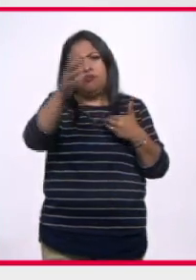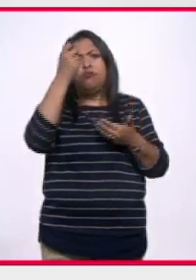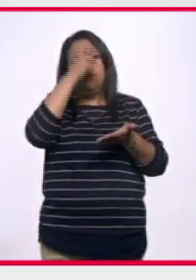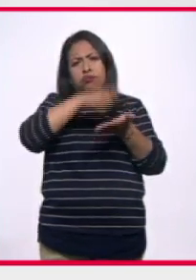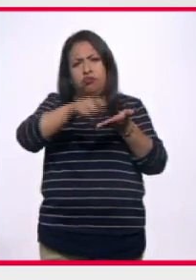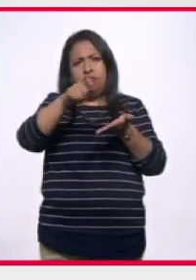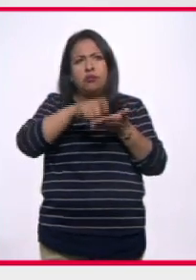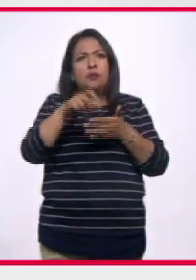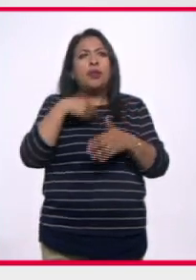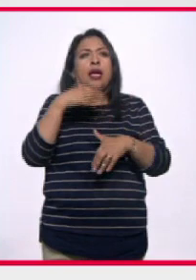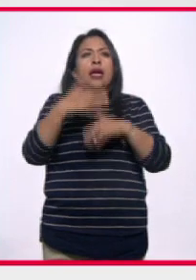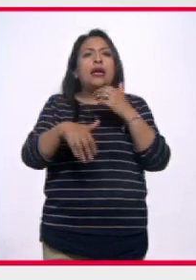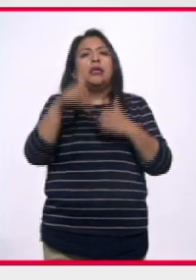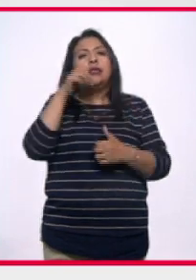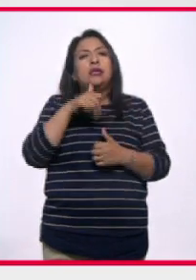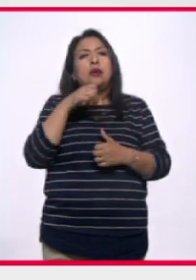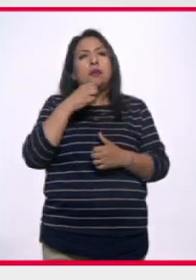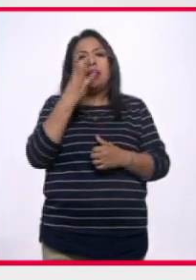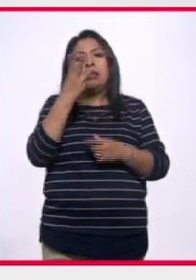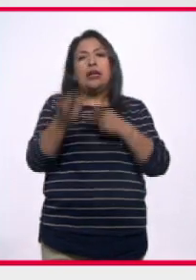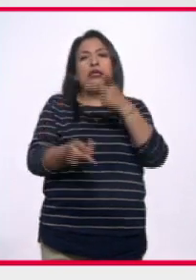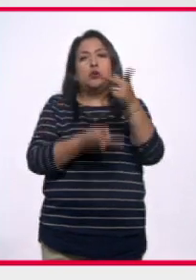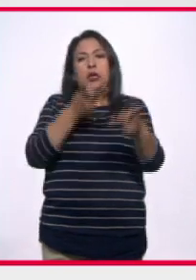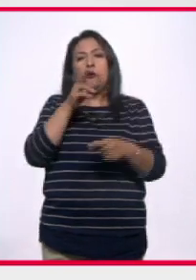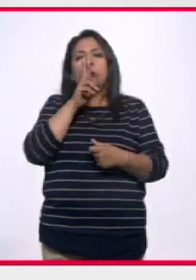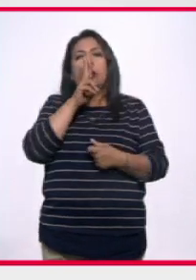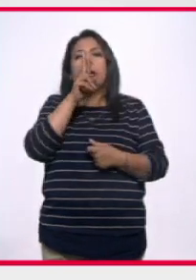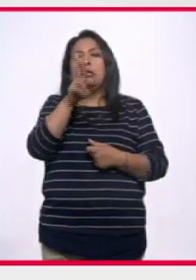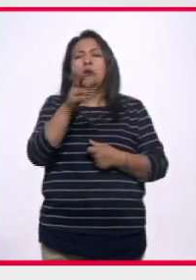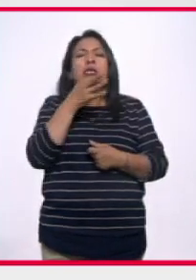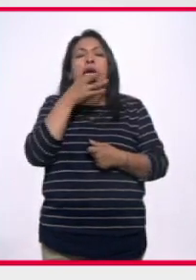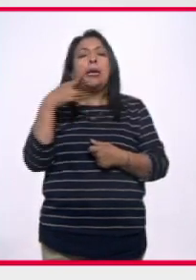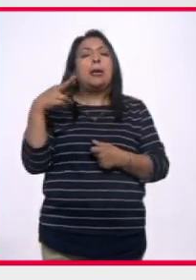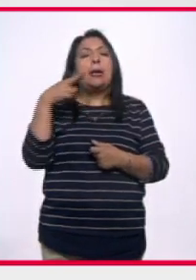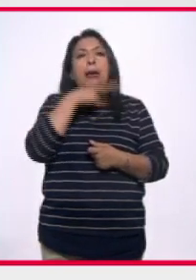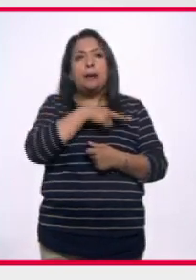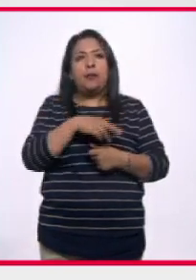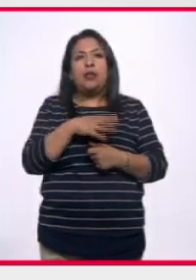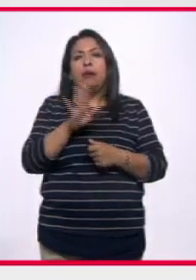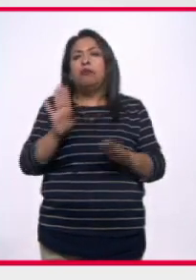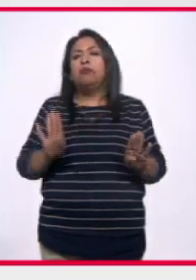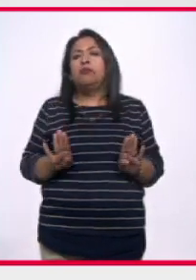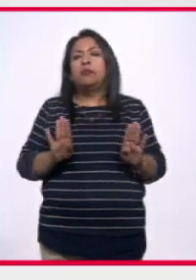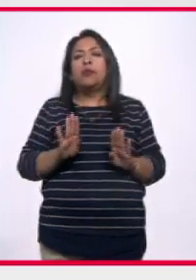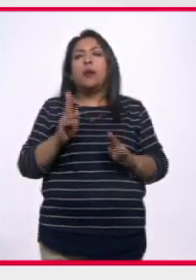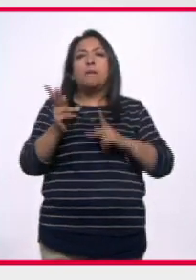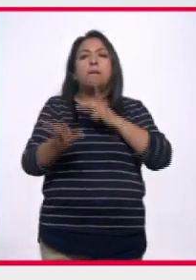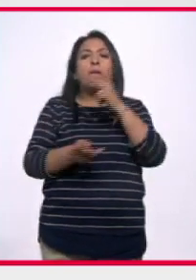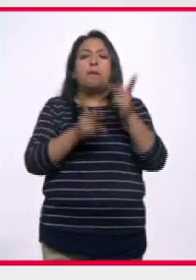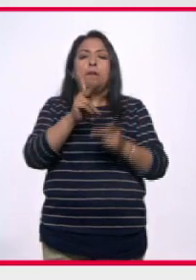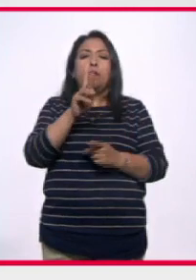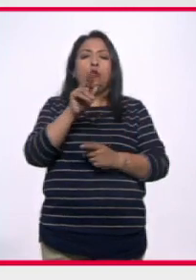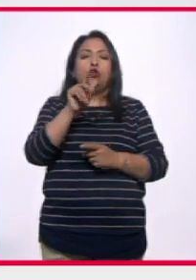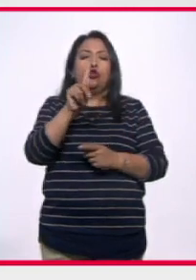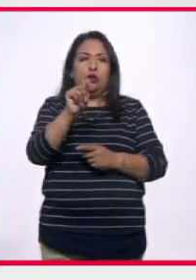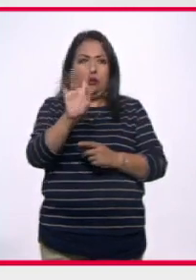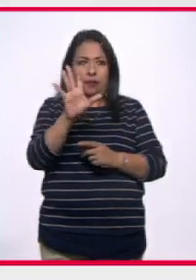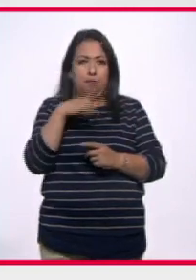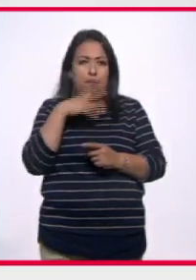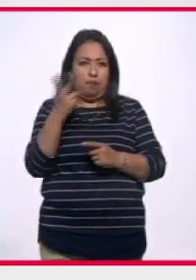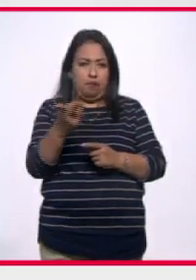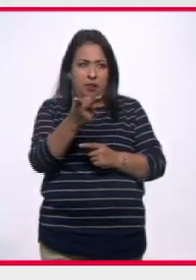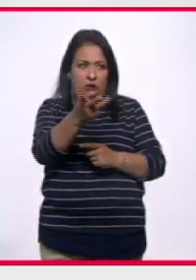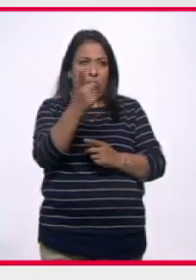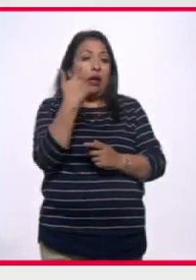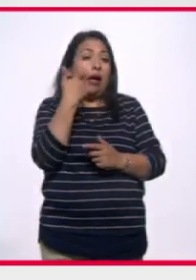despedimos siempre esta sección con tres preguntas de respuesta rápida un tipo cuestionario proust a ver te las voy a hacer